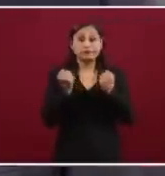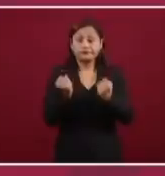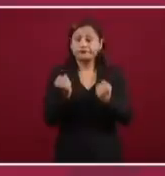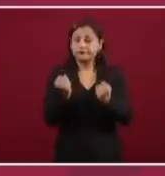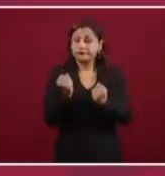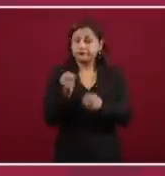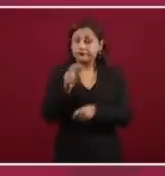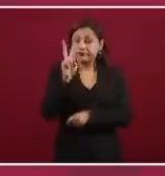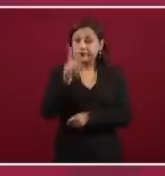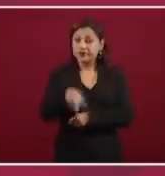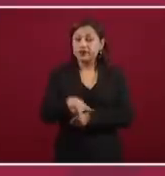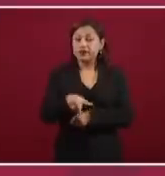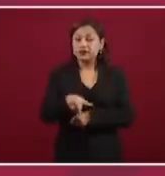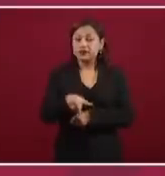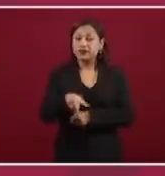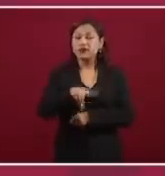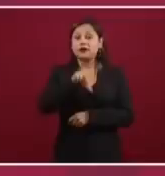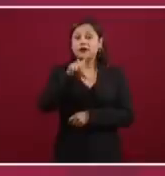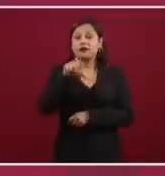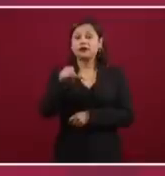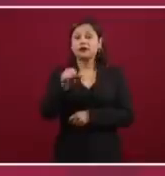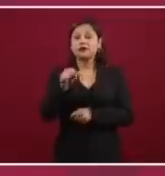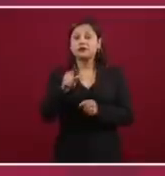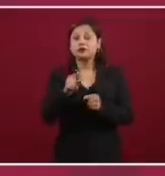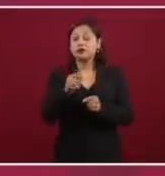intenso en poco tiempo.